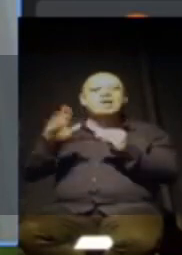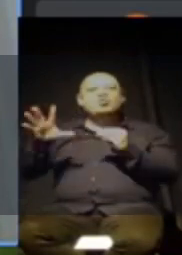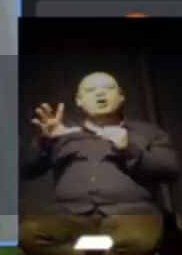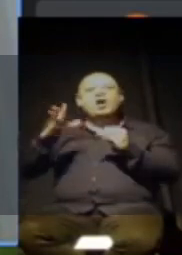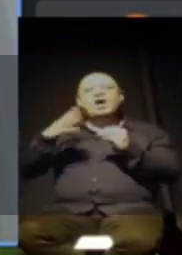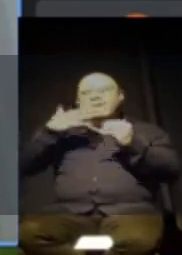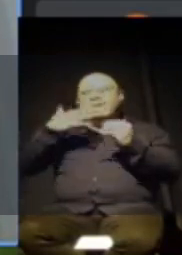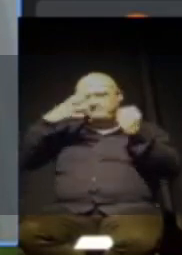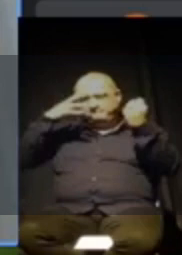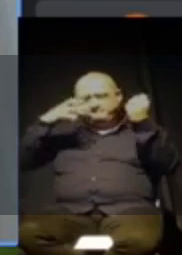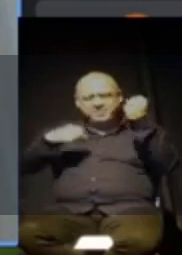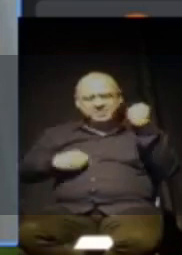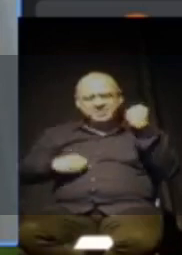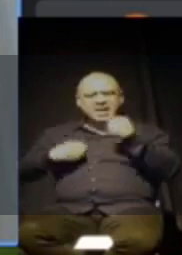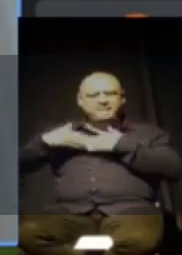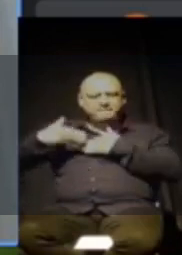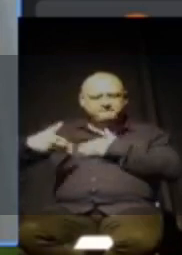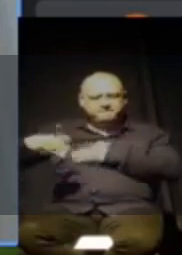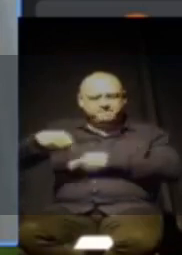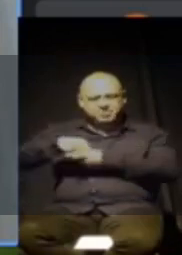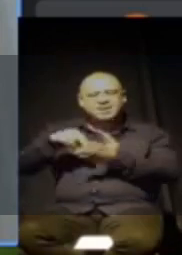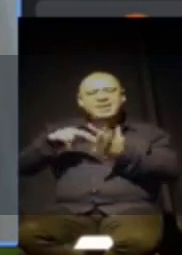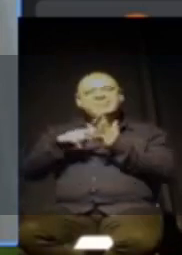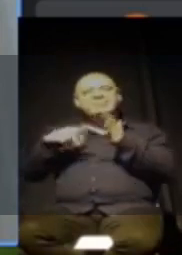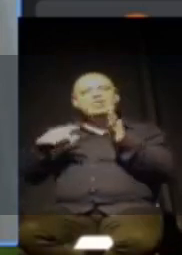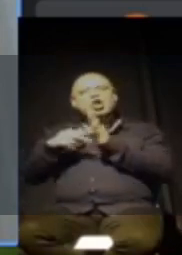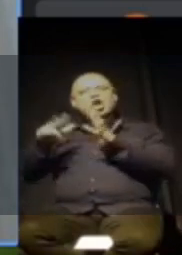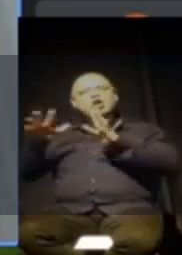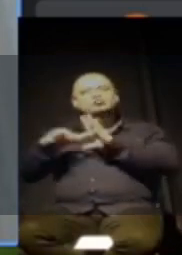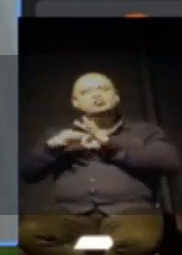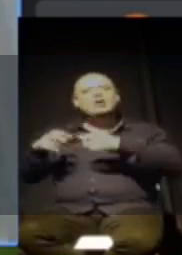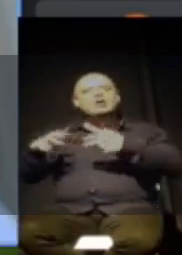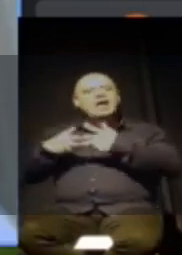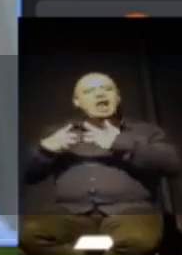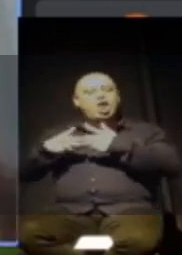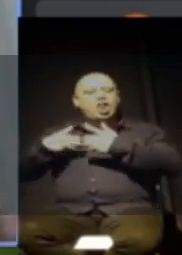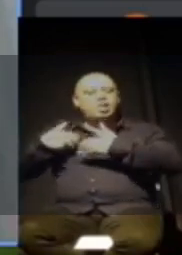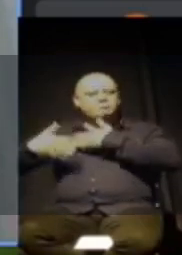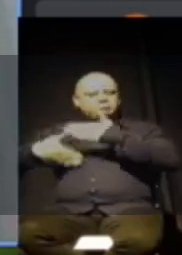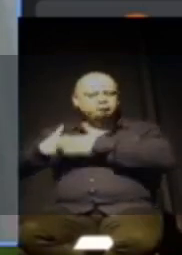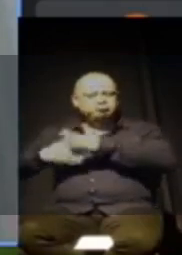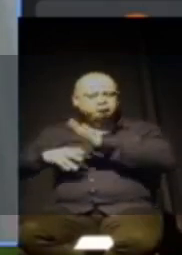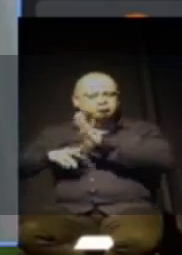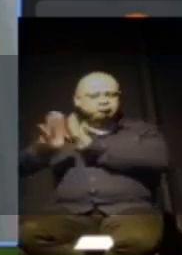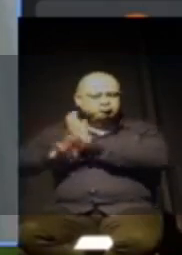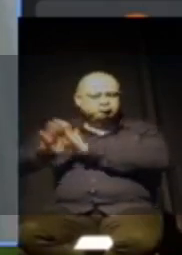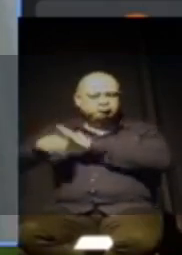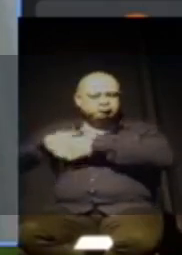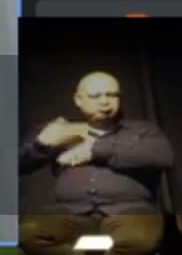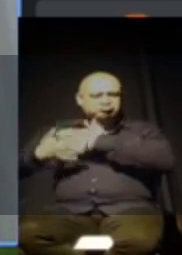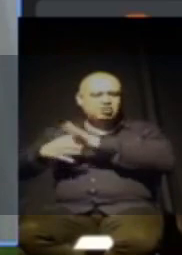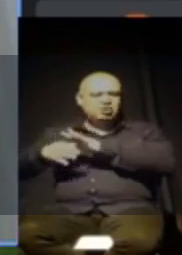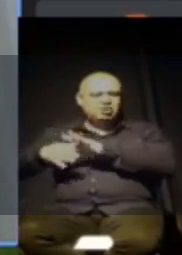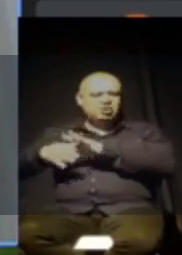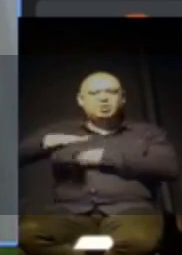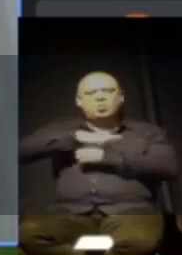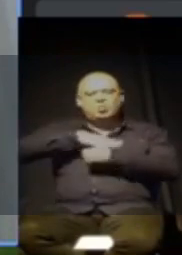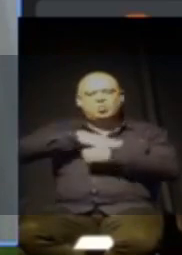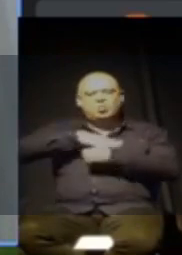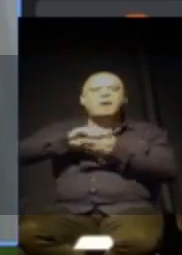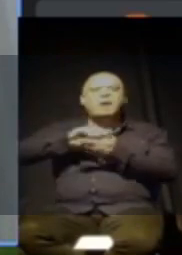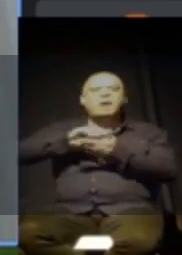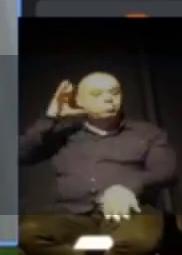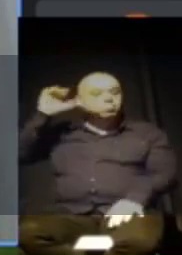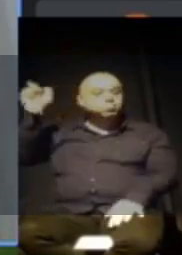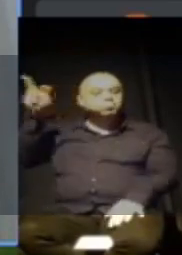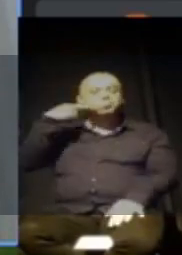financiera, el complejo militar posimperial y las tecnologías electrónicas digitales. Esto nos habla mucho a propósito de la situación que